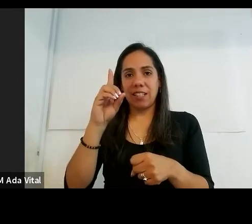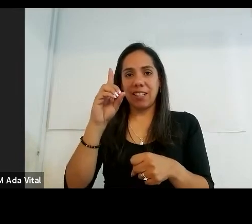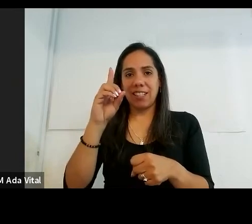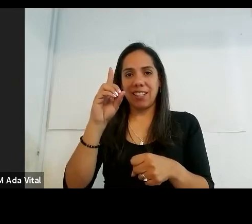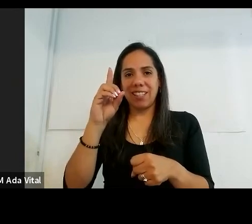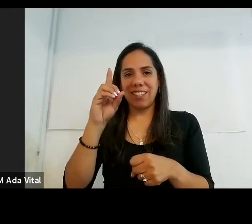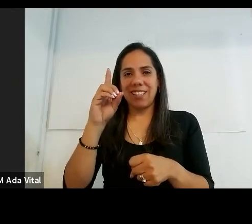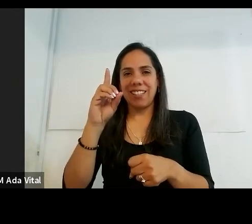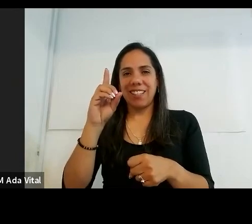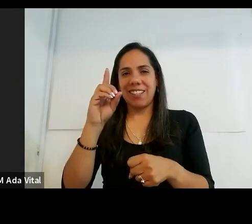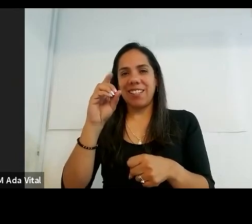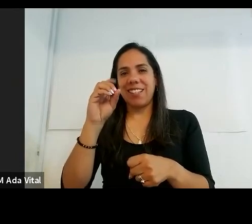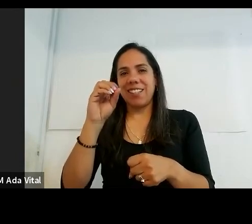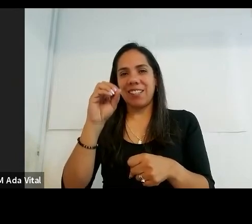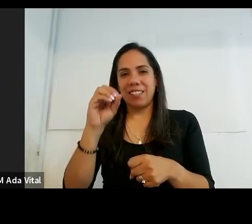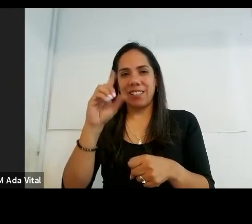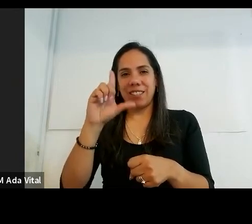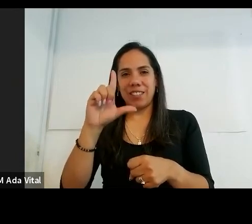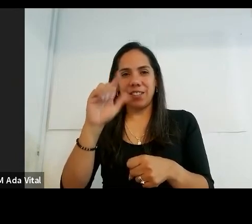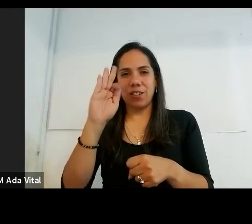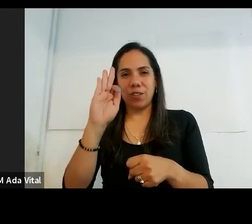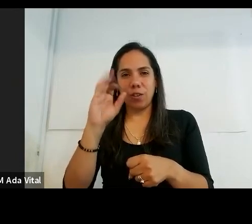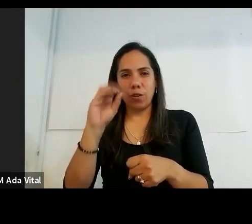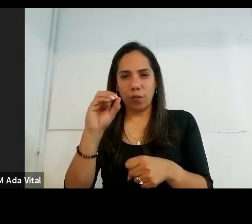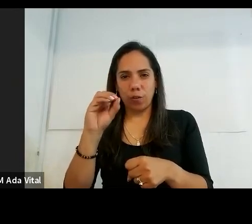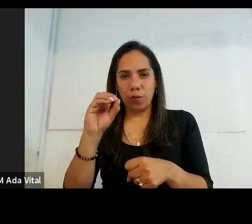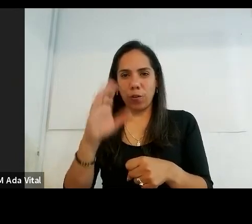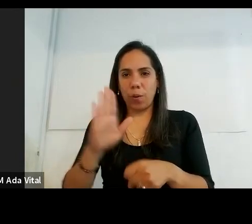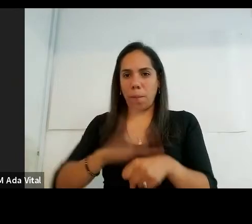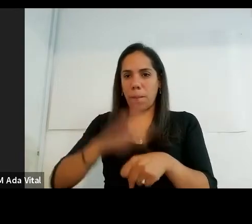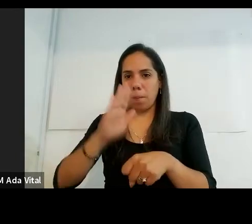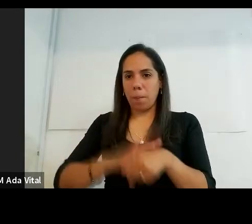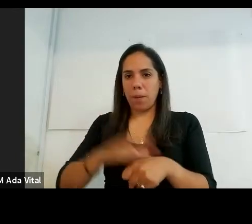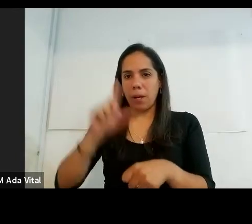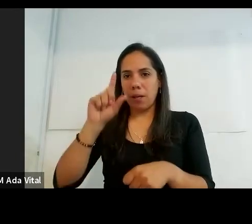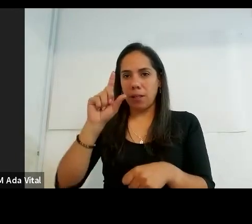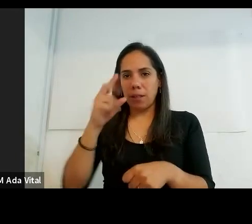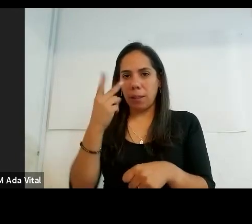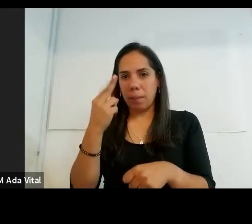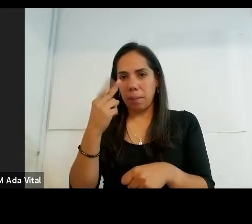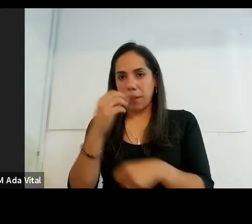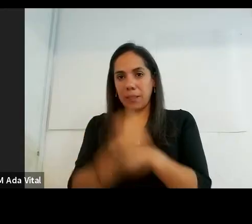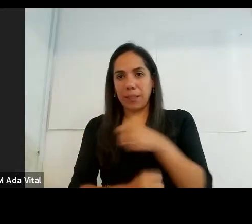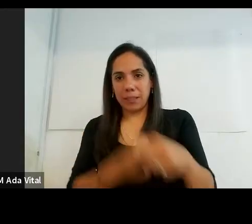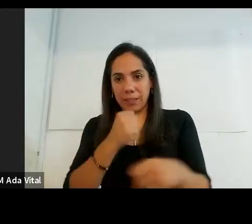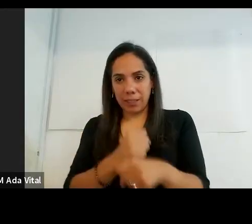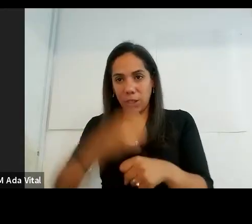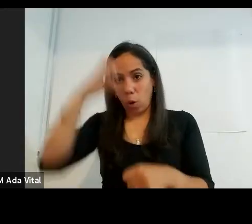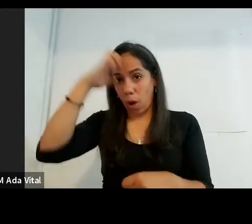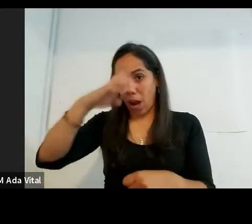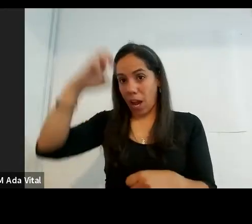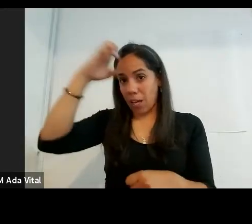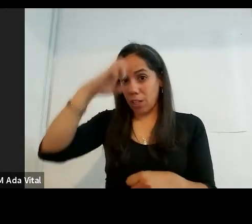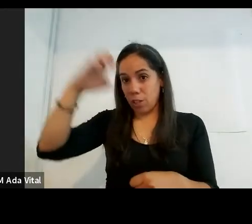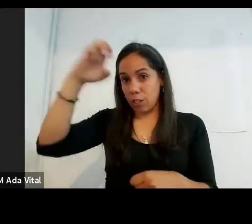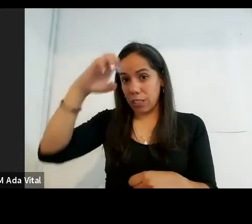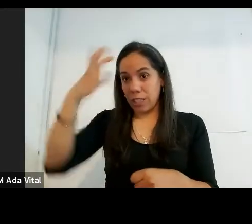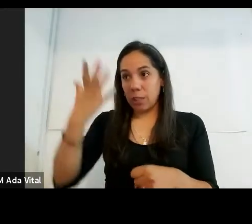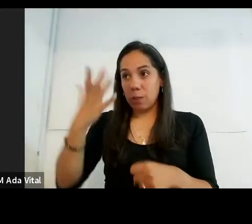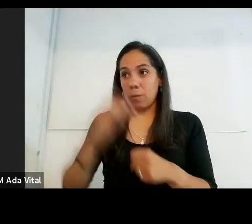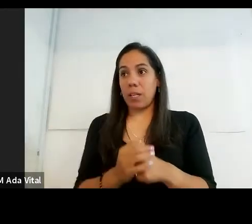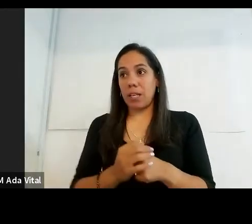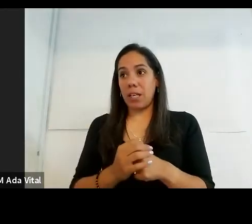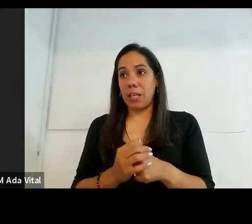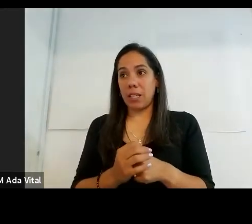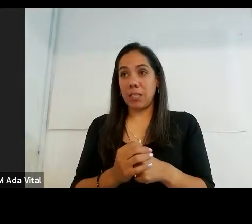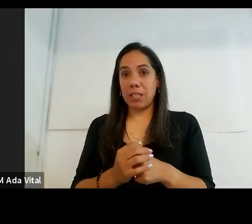psicología, tiene más de 25 años de experiencia en el ámbito de la salud mental, es licenciado en psicología por la UNAM y cuenta con